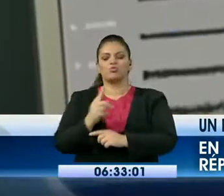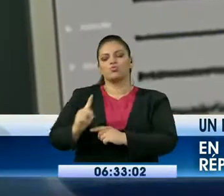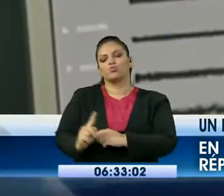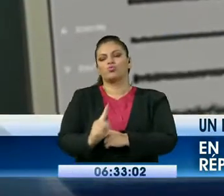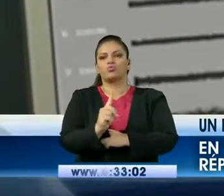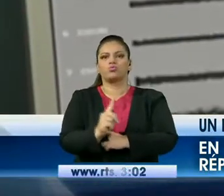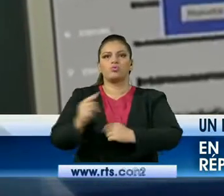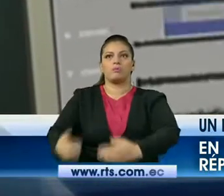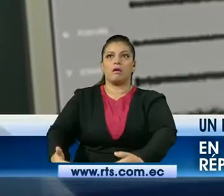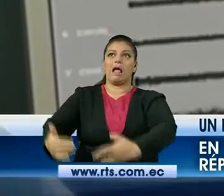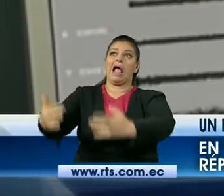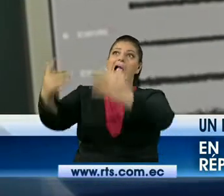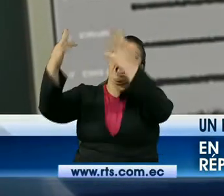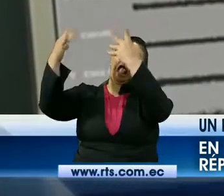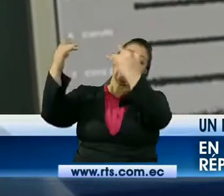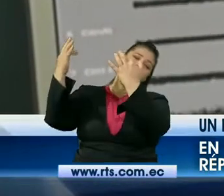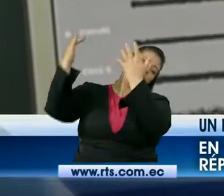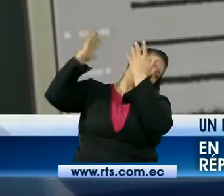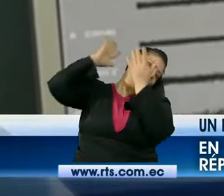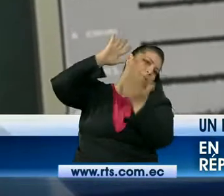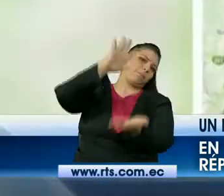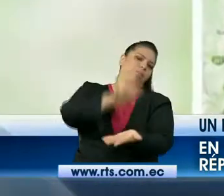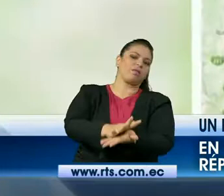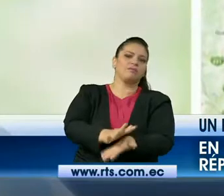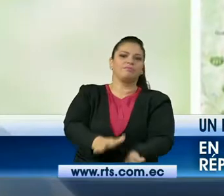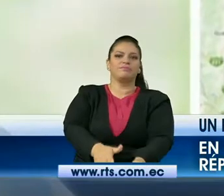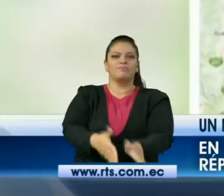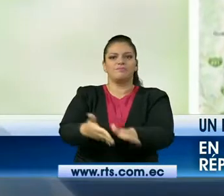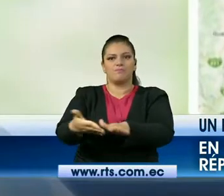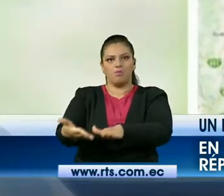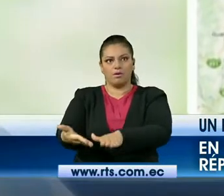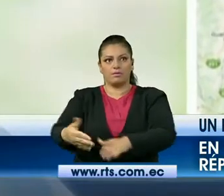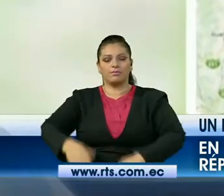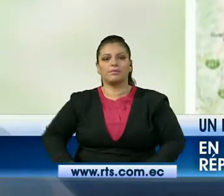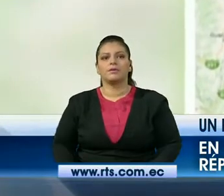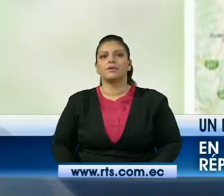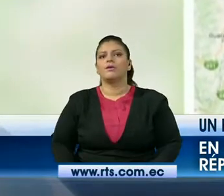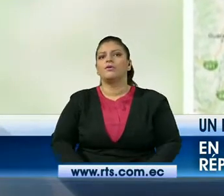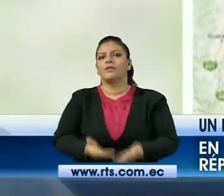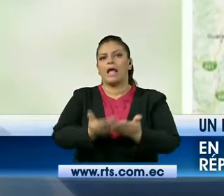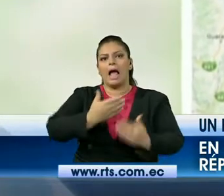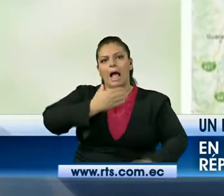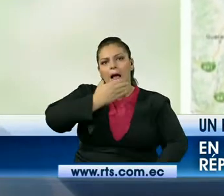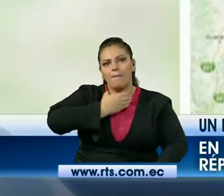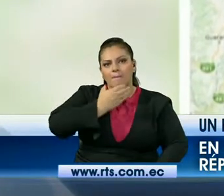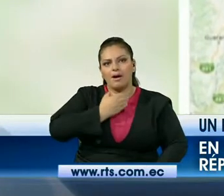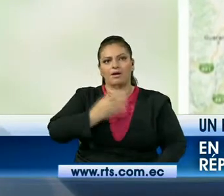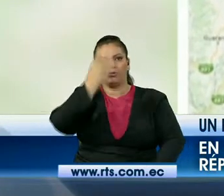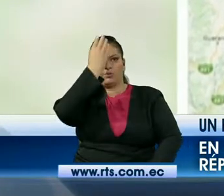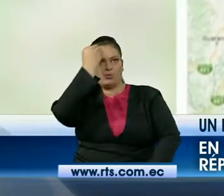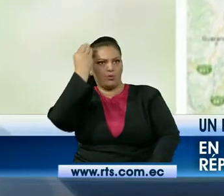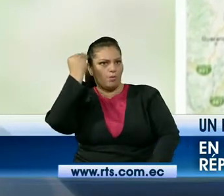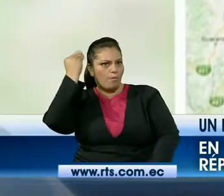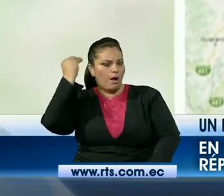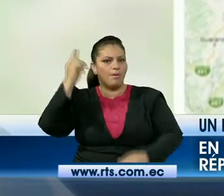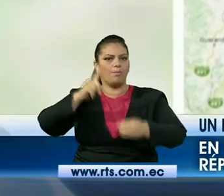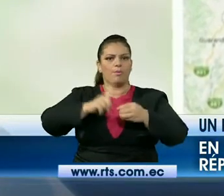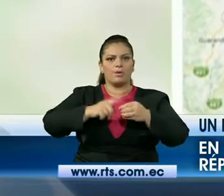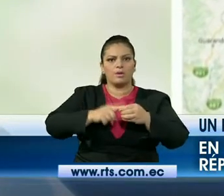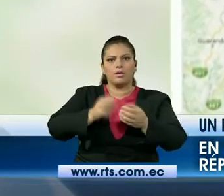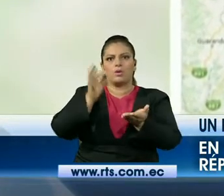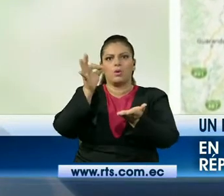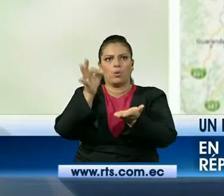Ambato, Riobamba, Baños, Quito, así como en otros lugares de la provincia de Cotopaxi. Un